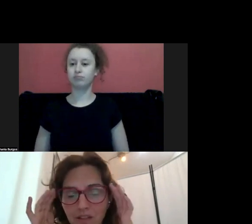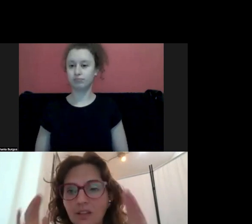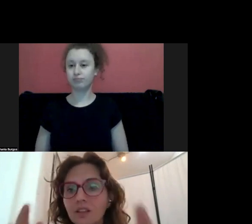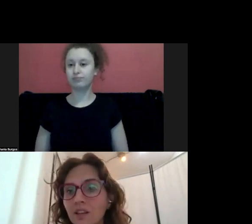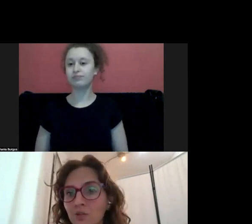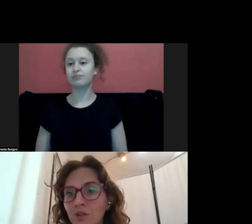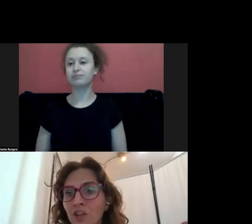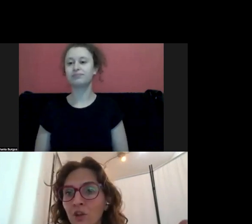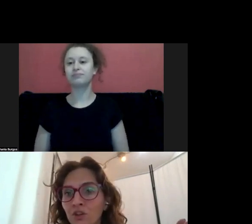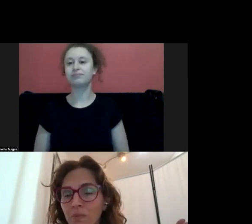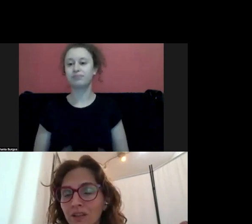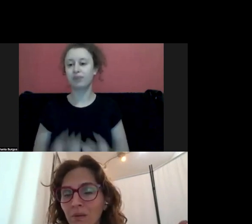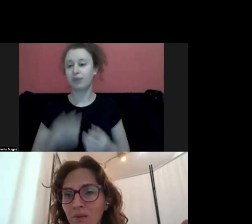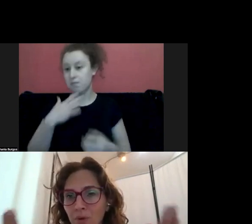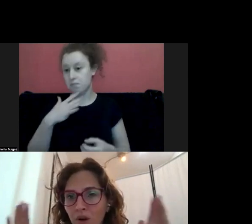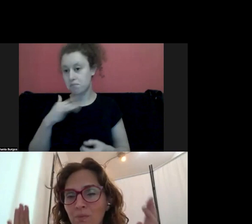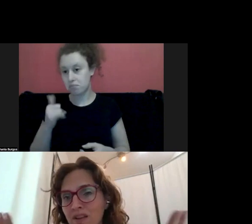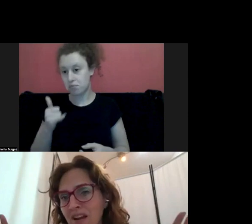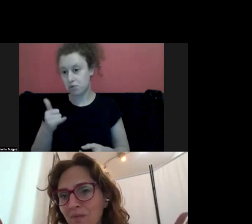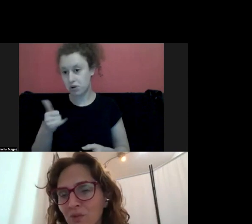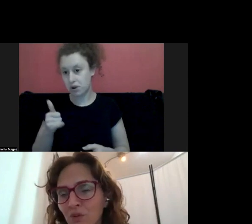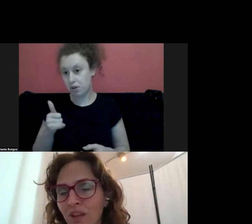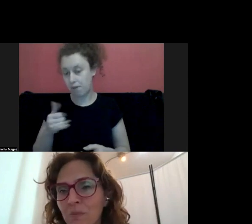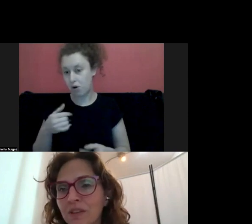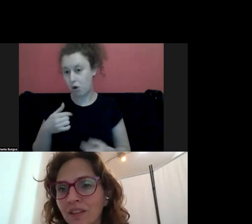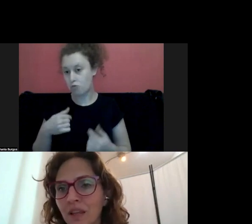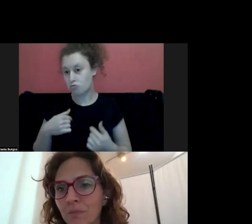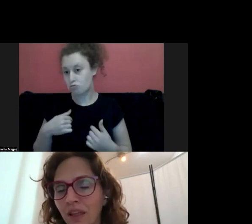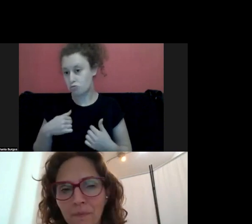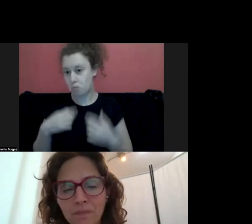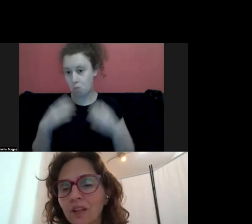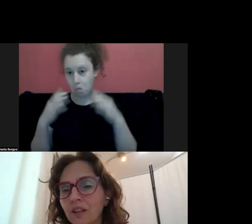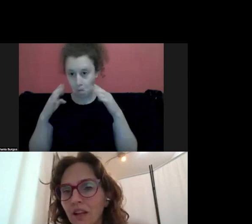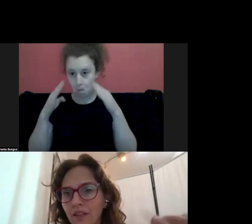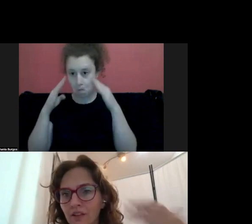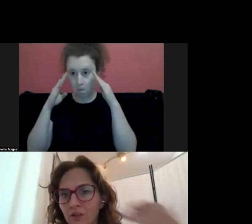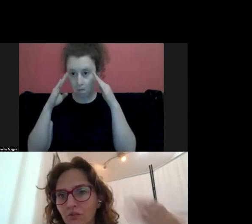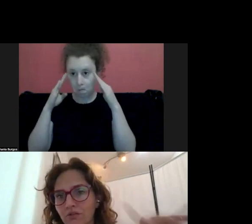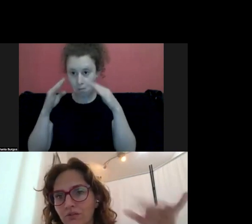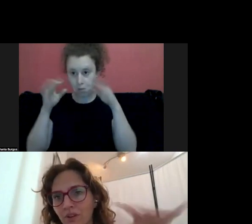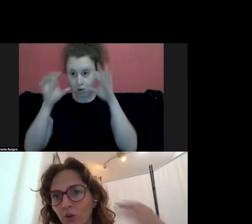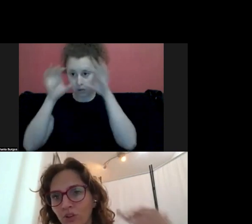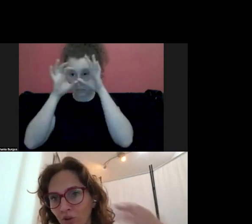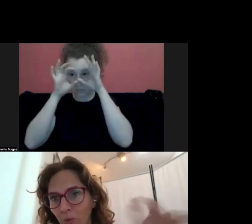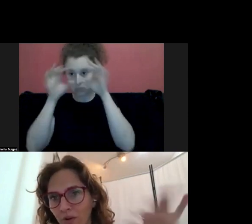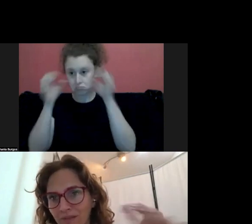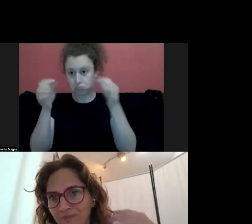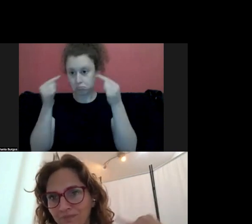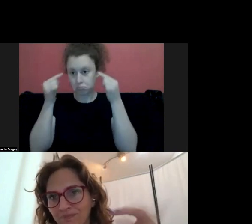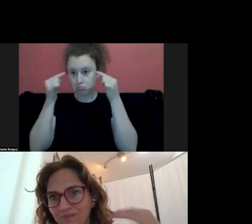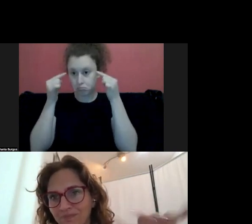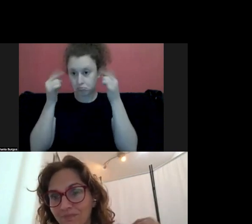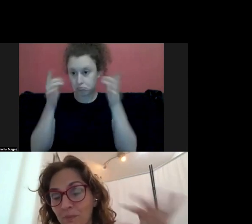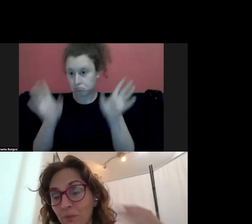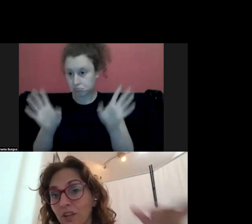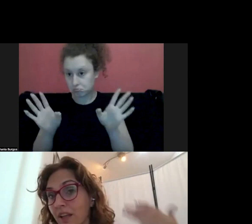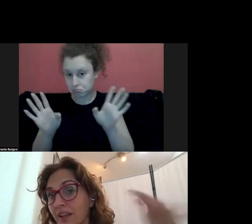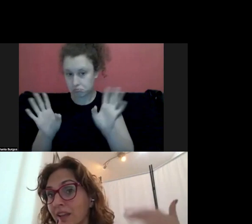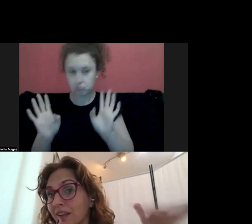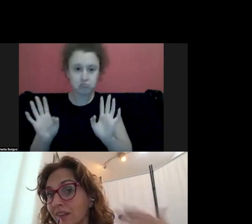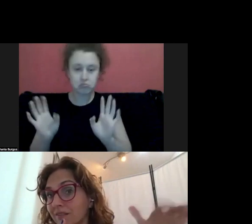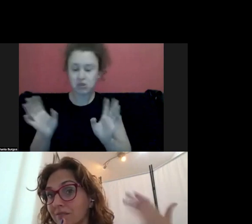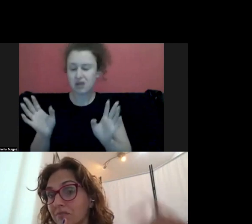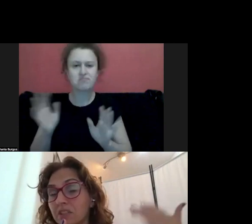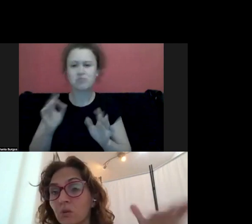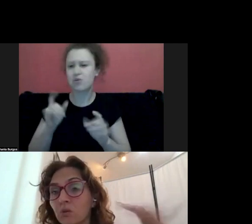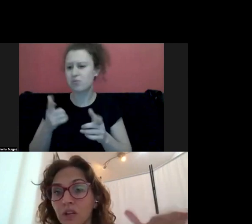veces. Es una estereotipia también, pero la mía socialmente es aceptada. Hacer esto no tanto, ¿verdad? ¿Y por qué hay